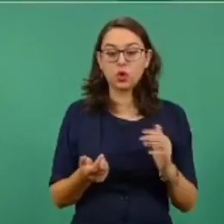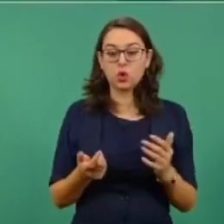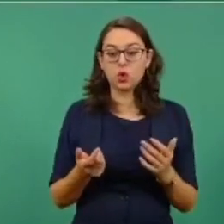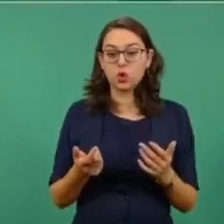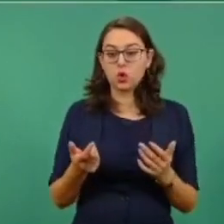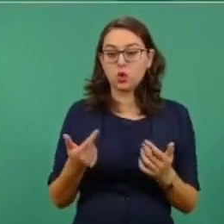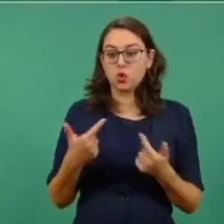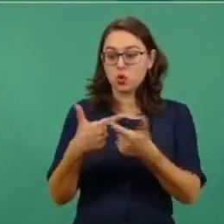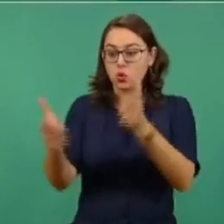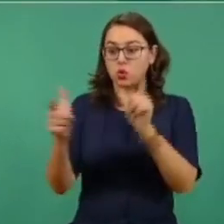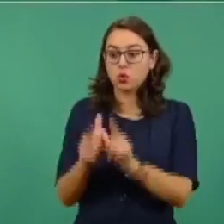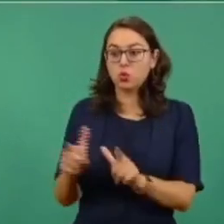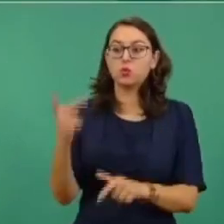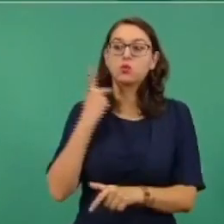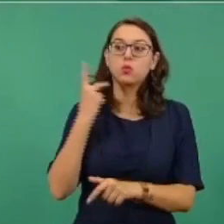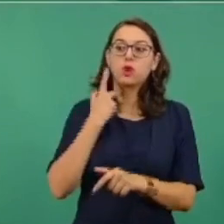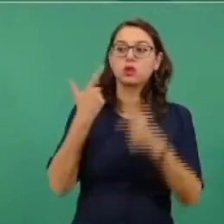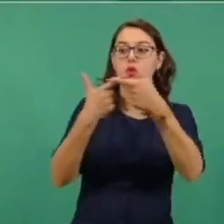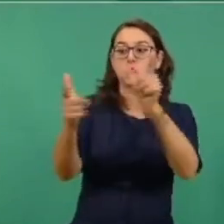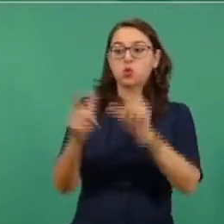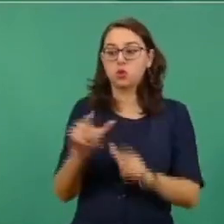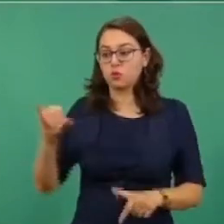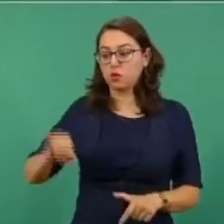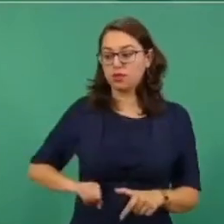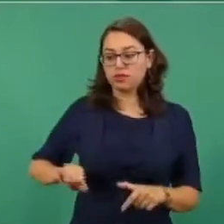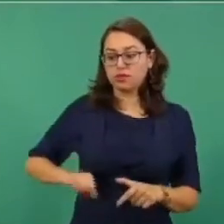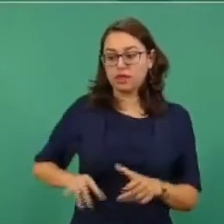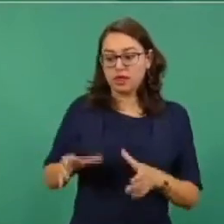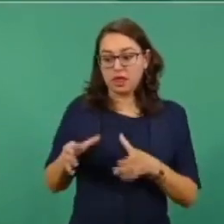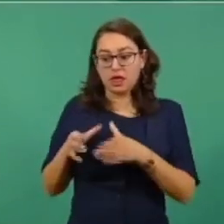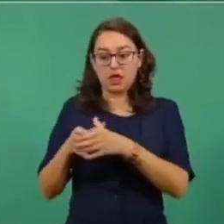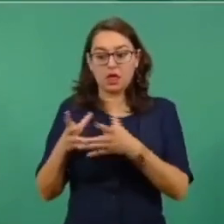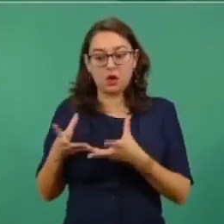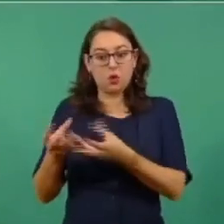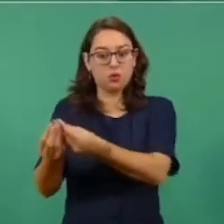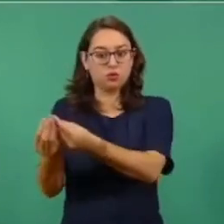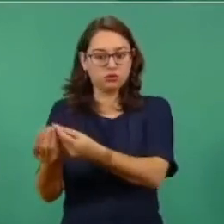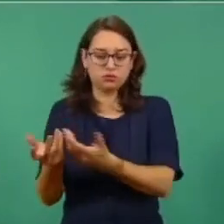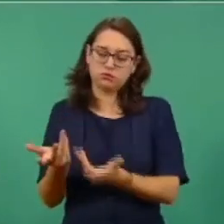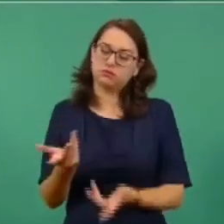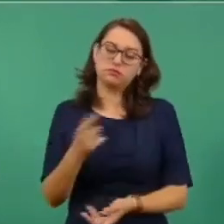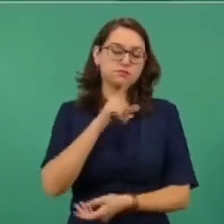de intereses creados. En este caso de la industria eléctrica,